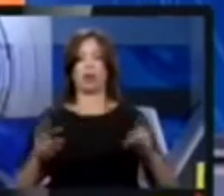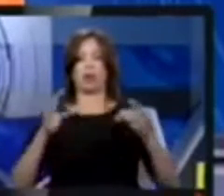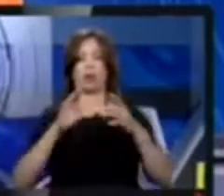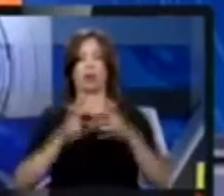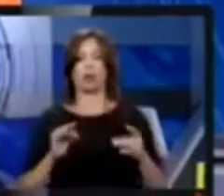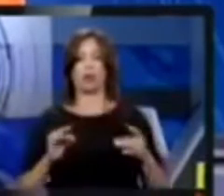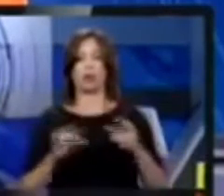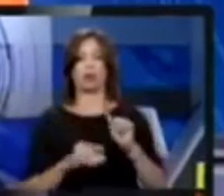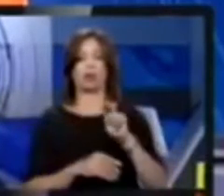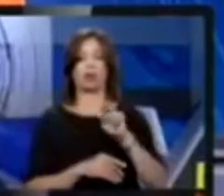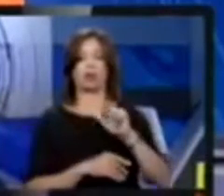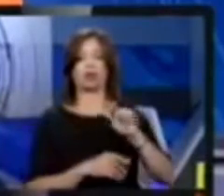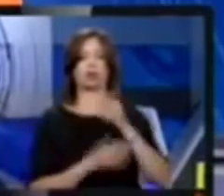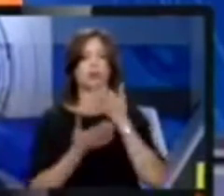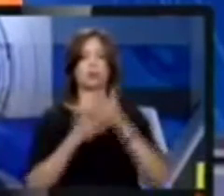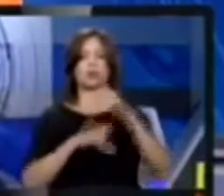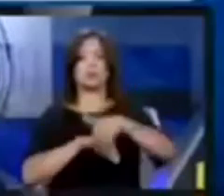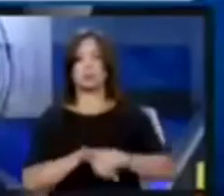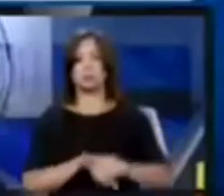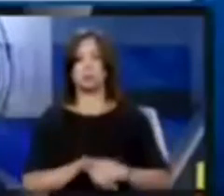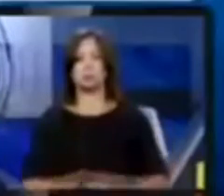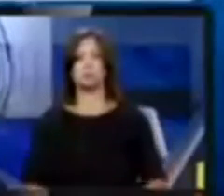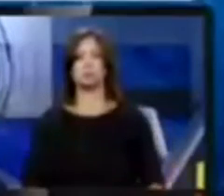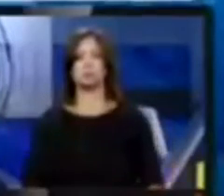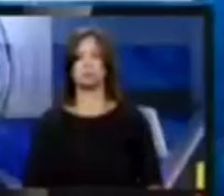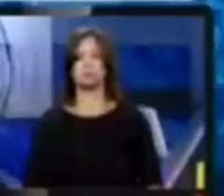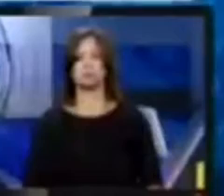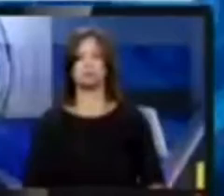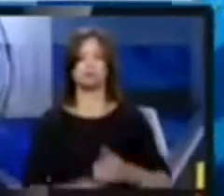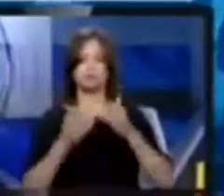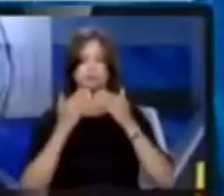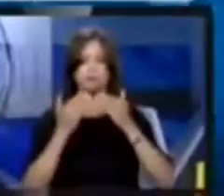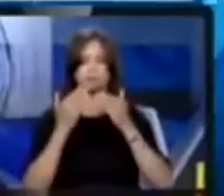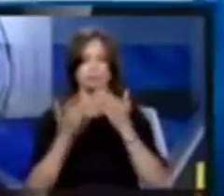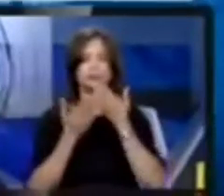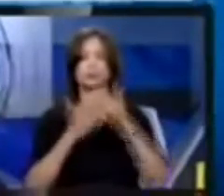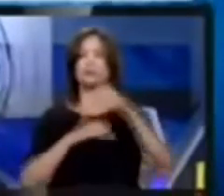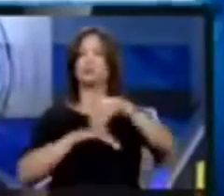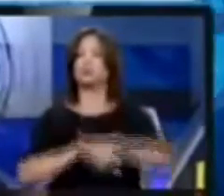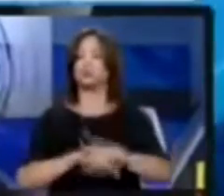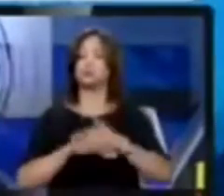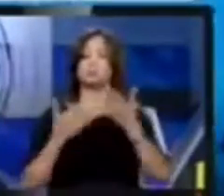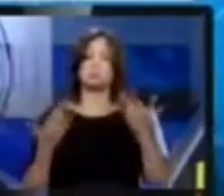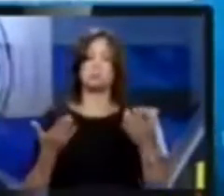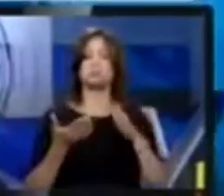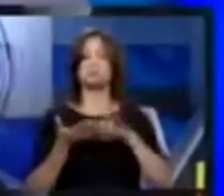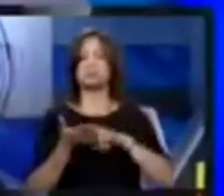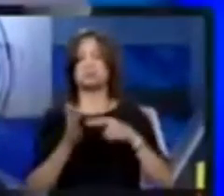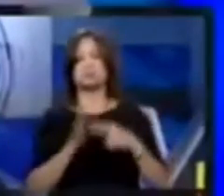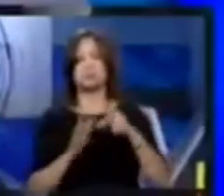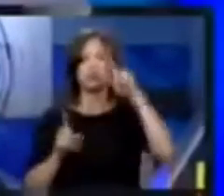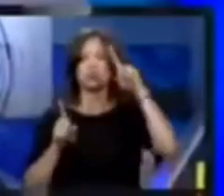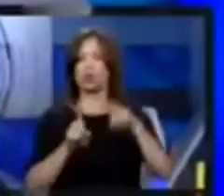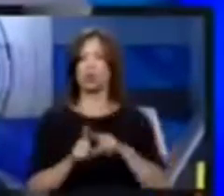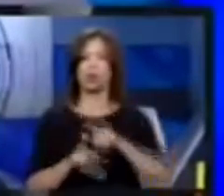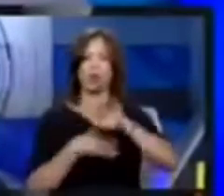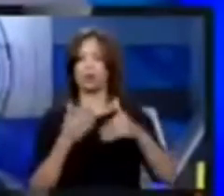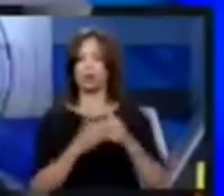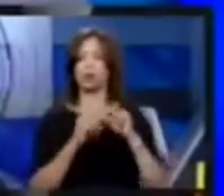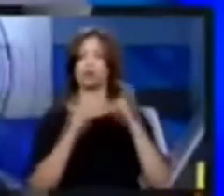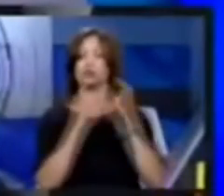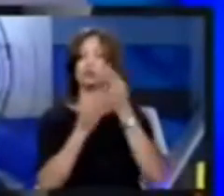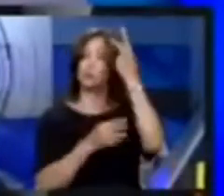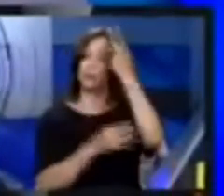entrega con Ana López. Ana, buenas noches, bienvenida. Gracias, Cavada. Muy buenas noches. Como si se tratara de un acuerdo entre todos